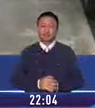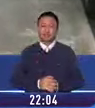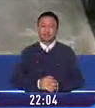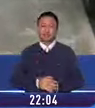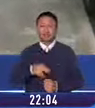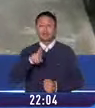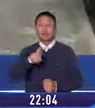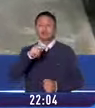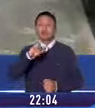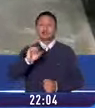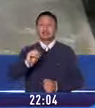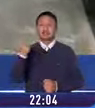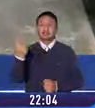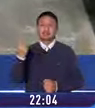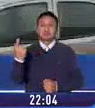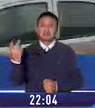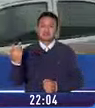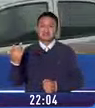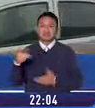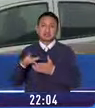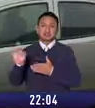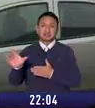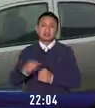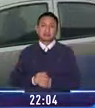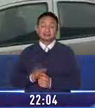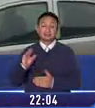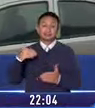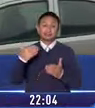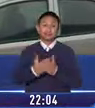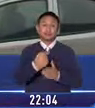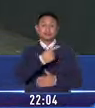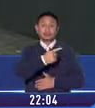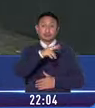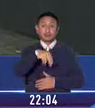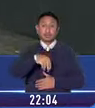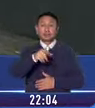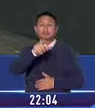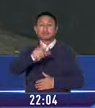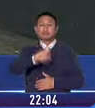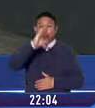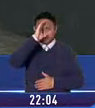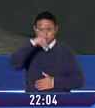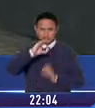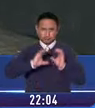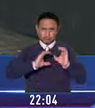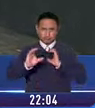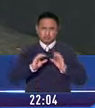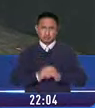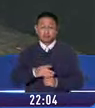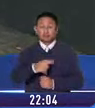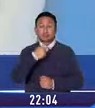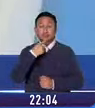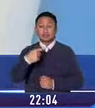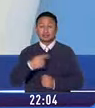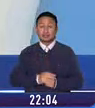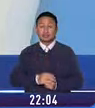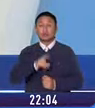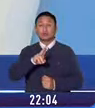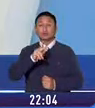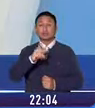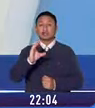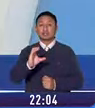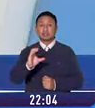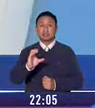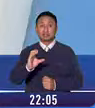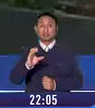una upc que pasa abandonada hasta esta unidad llegamos a conversar con los uniformados quienes afirman que la upc